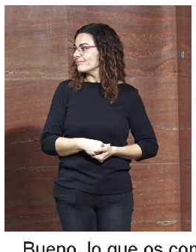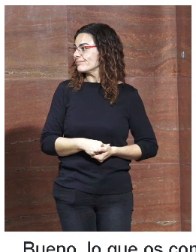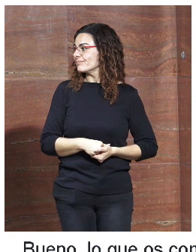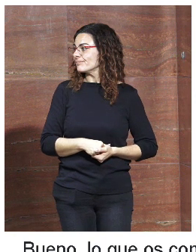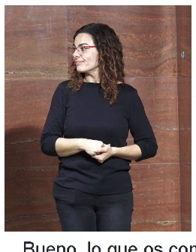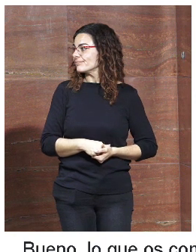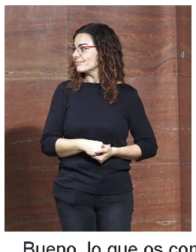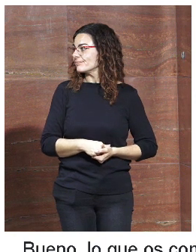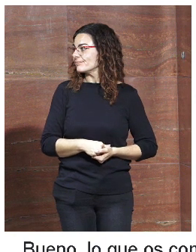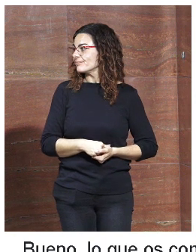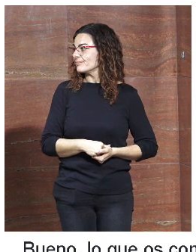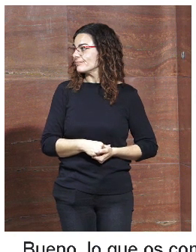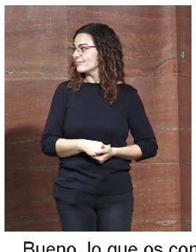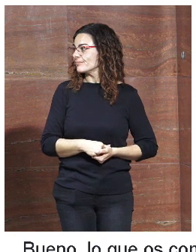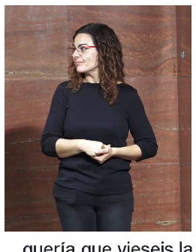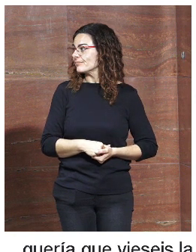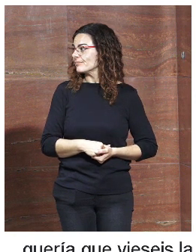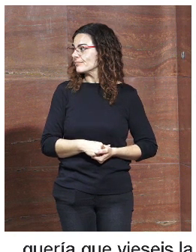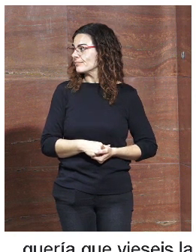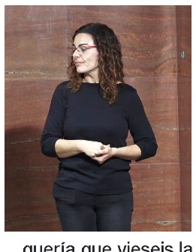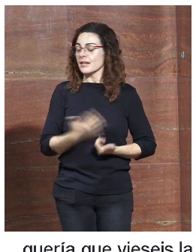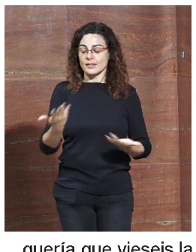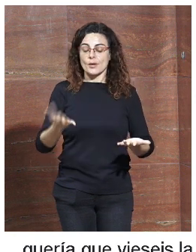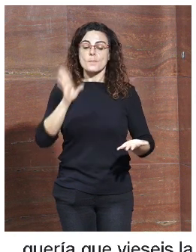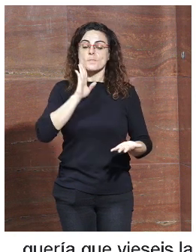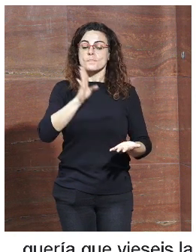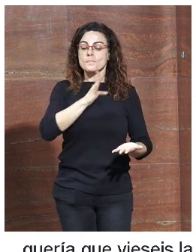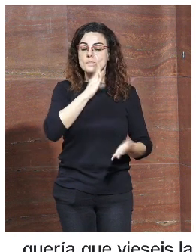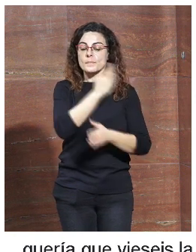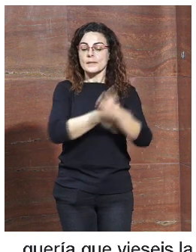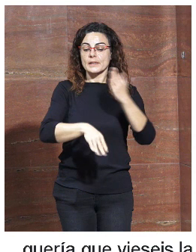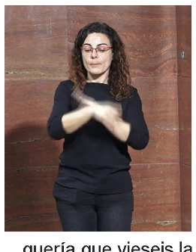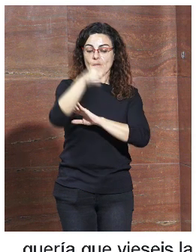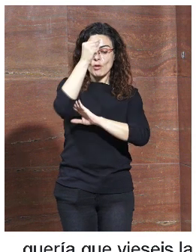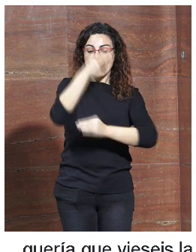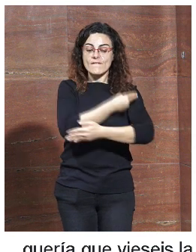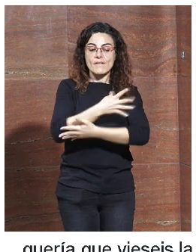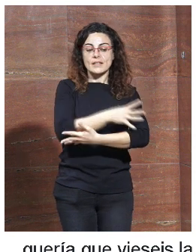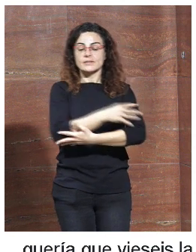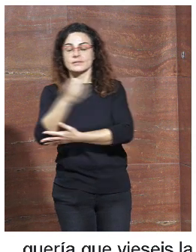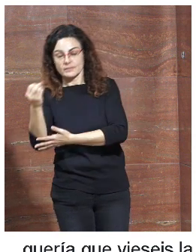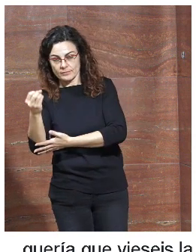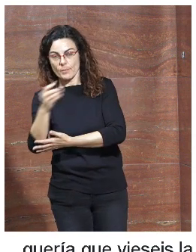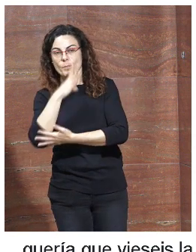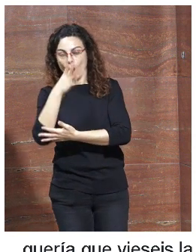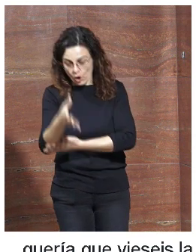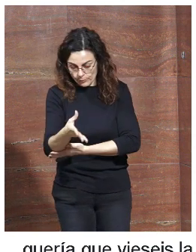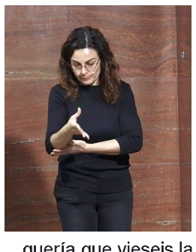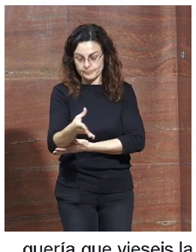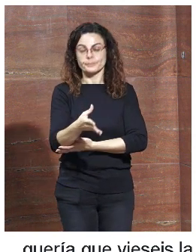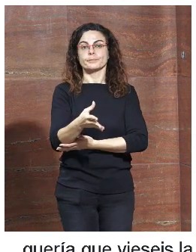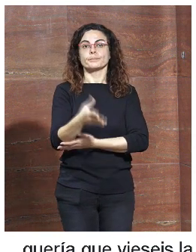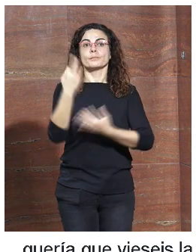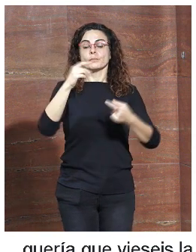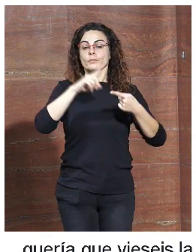¿Por qué a las madres con discapacidad intelectual se les retiran a los menores? Una de las causas es porque